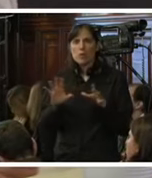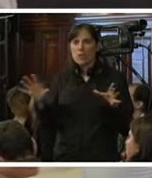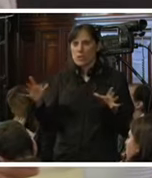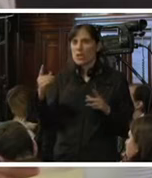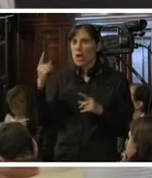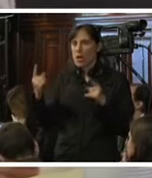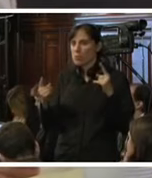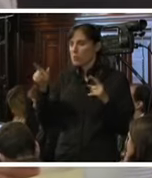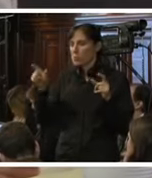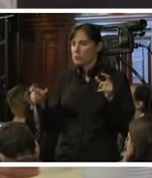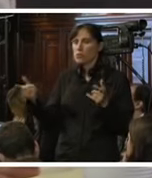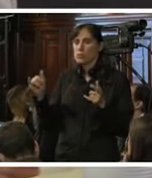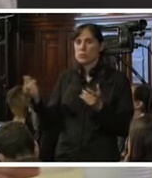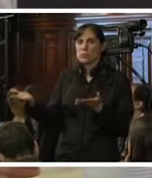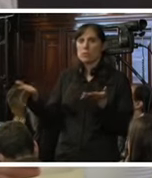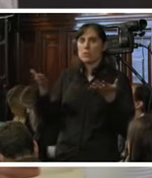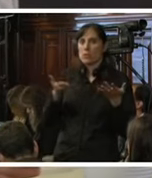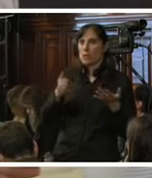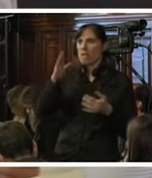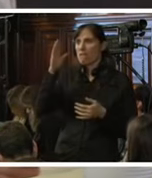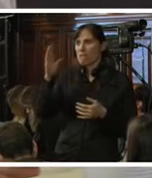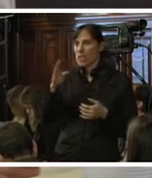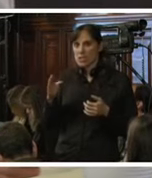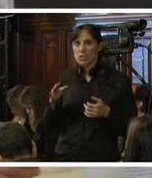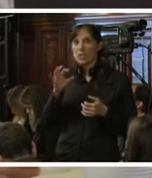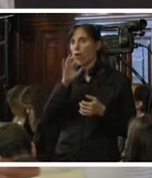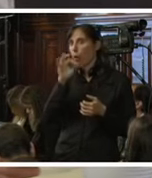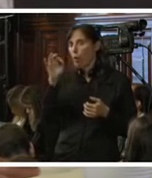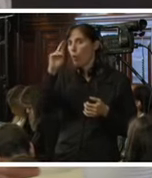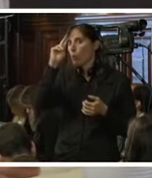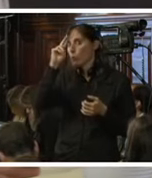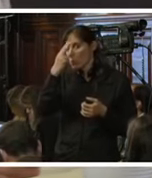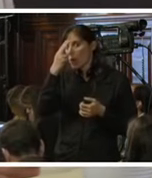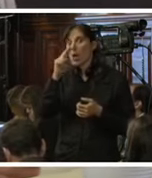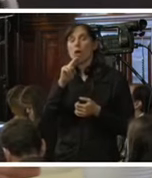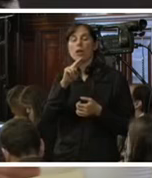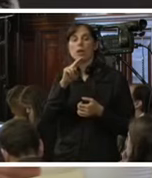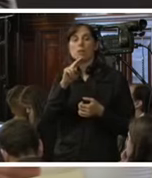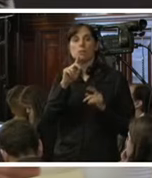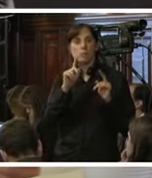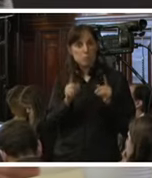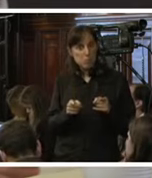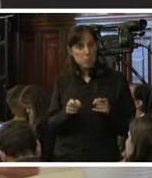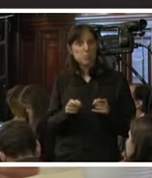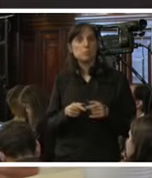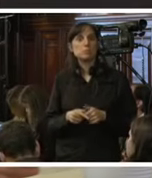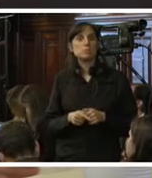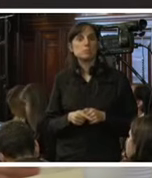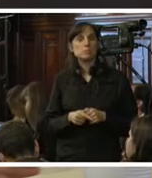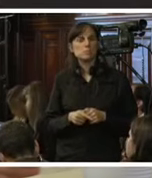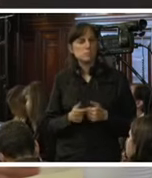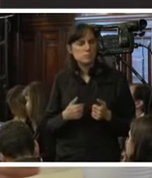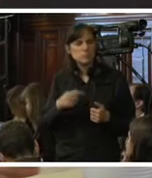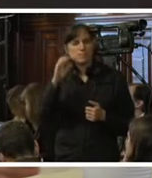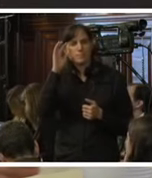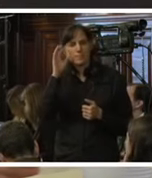de refugiados en la República del Brasil, aquí en la República Oriental del Uruguay. Digamos, creemos nosotros que